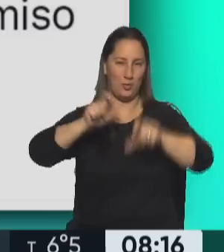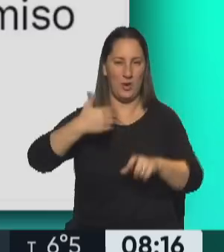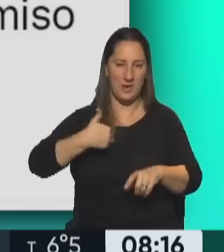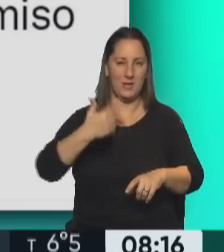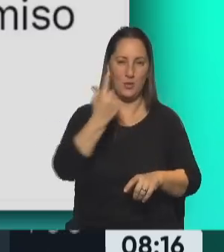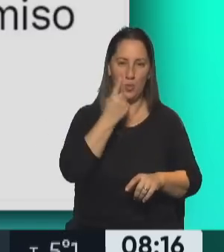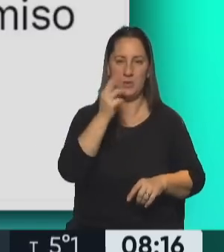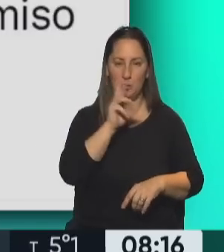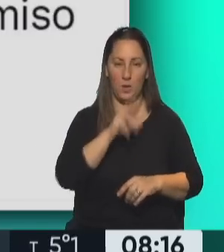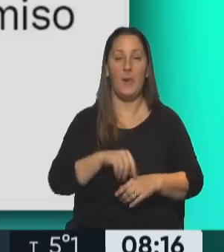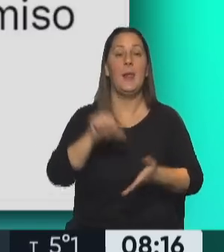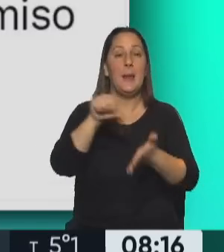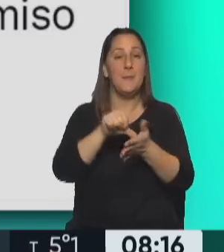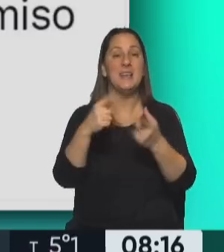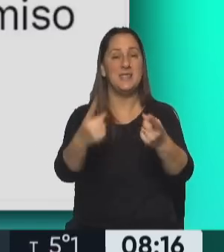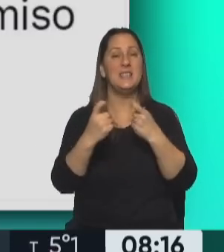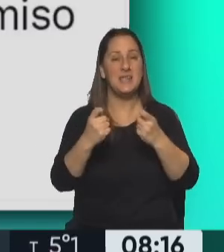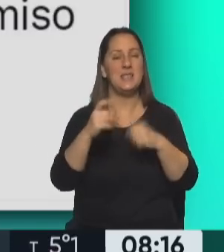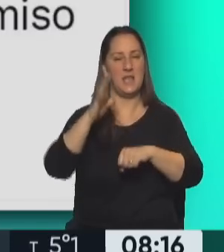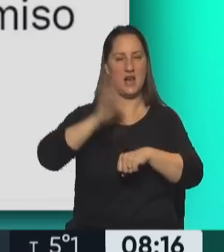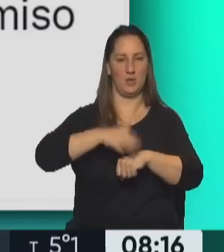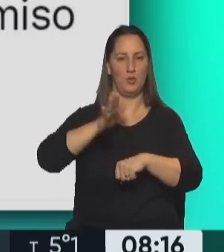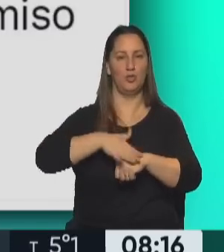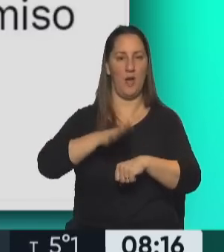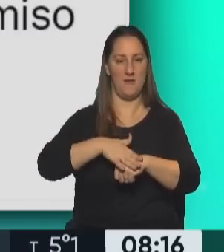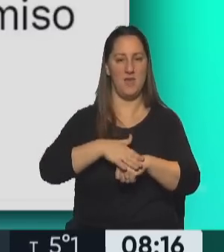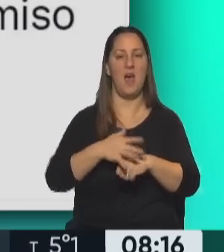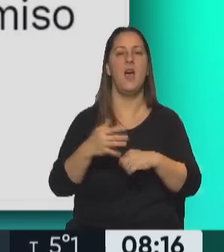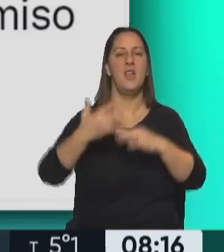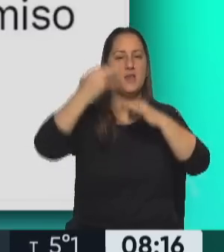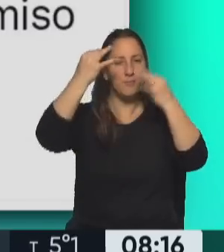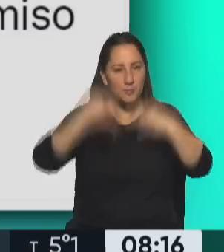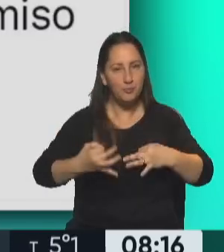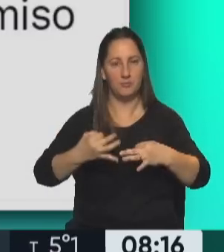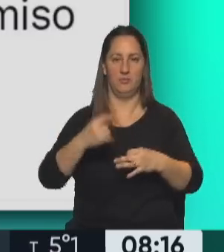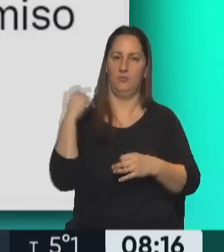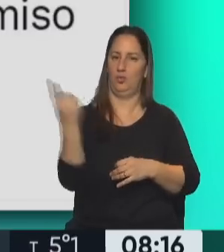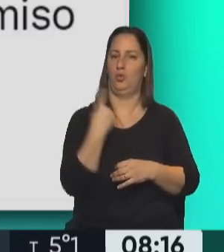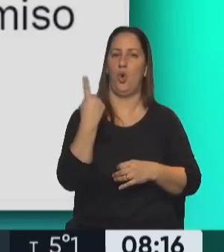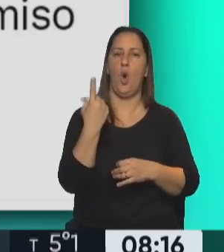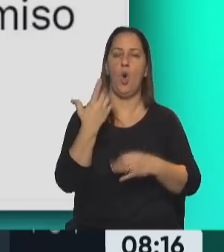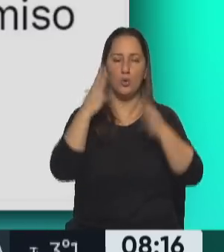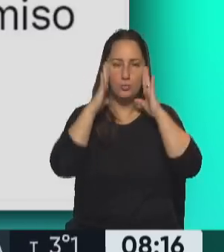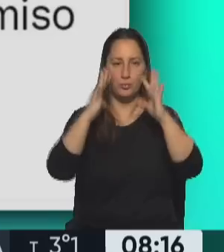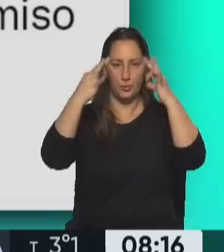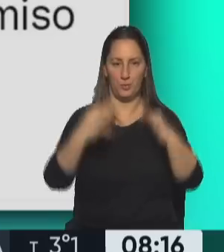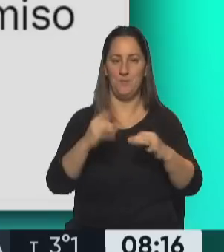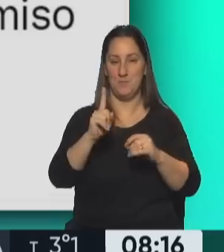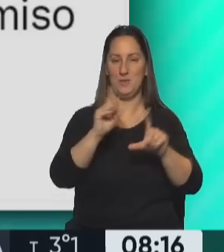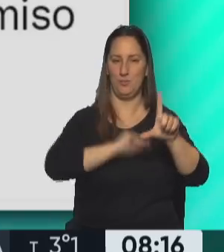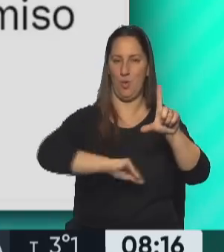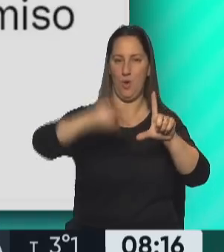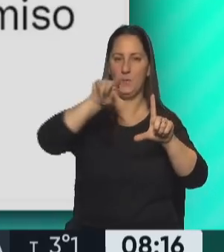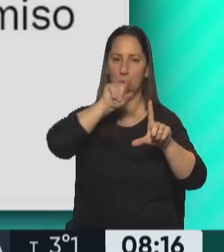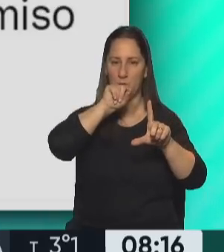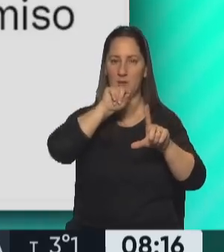las argentinas. El país necesita de la responsabilidad y el compromiso de todos, publicó entonces Santiago Cafiero, además de